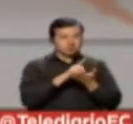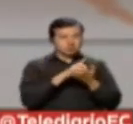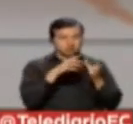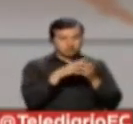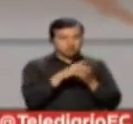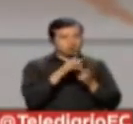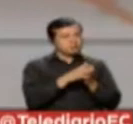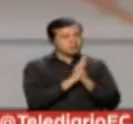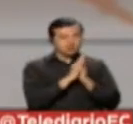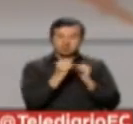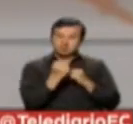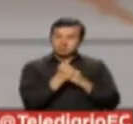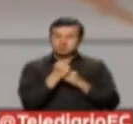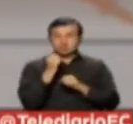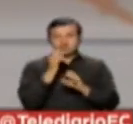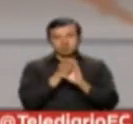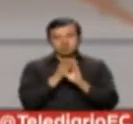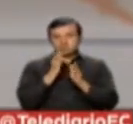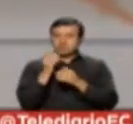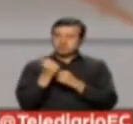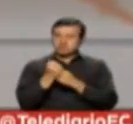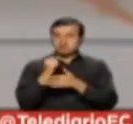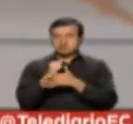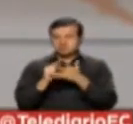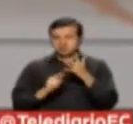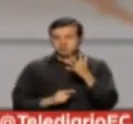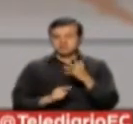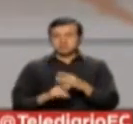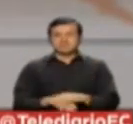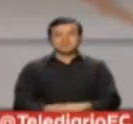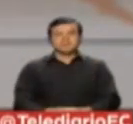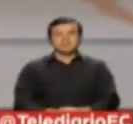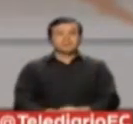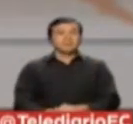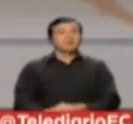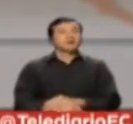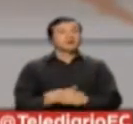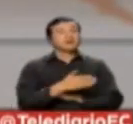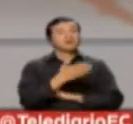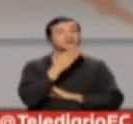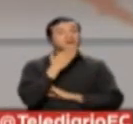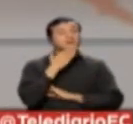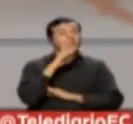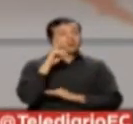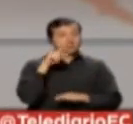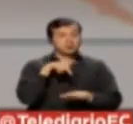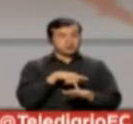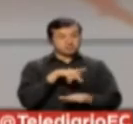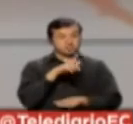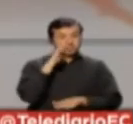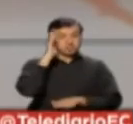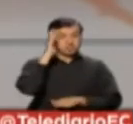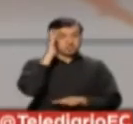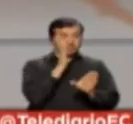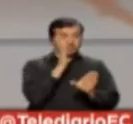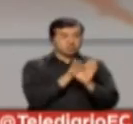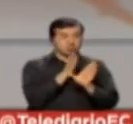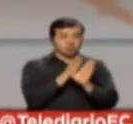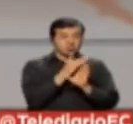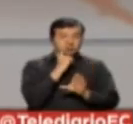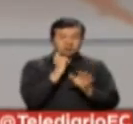que aportan las diversas unidades educativas y está manejado por profesionales por psicólogos y